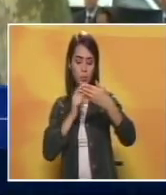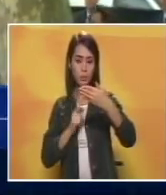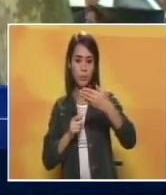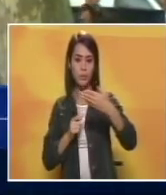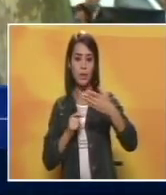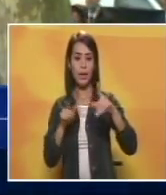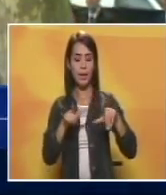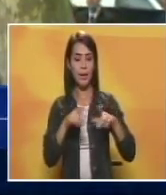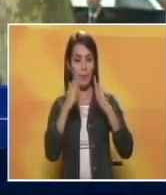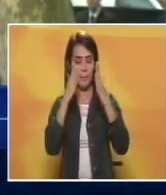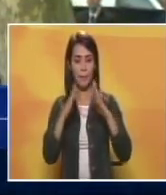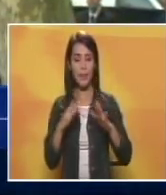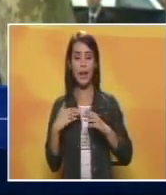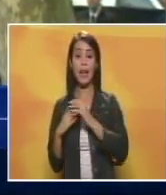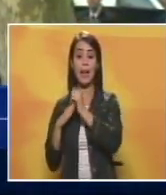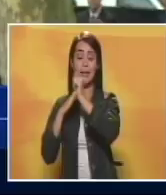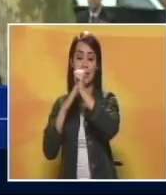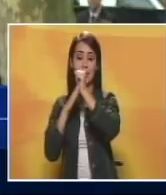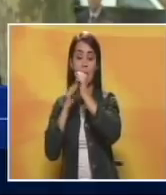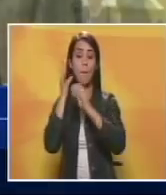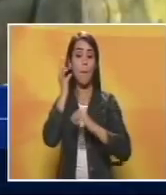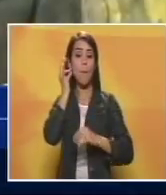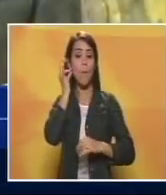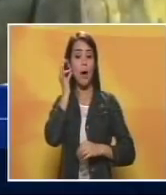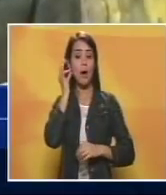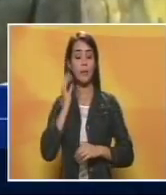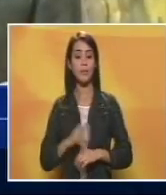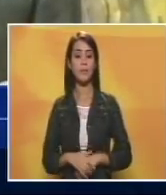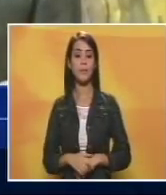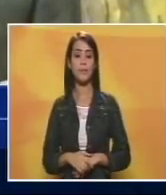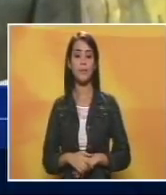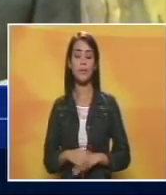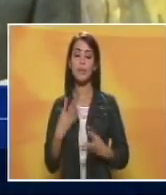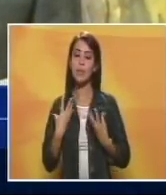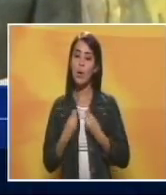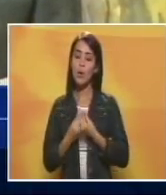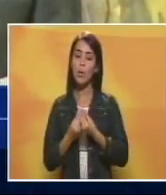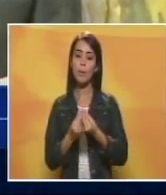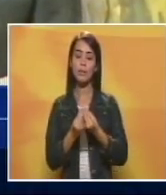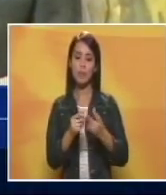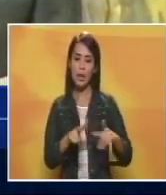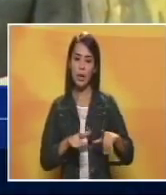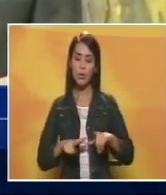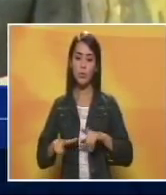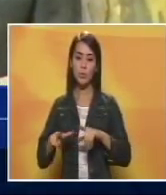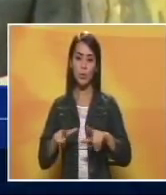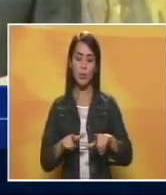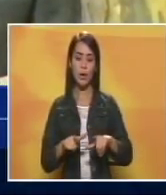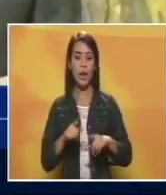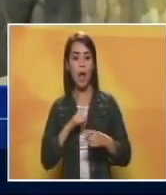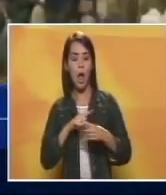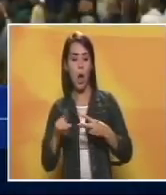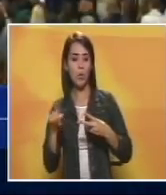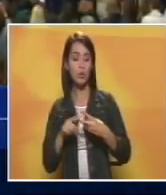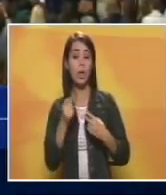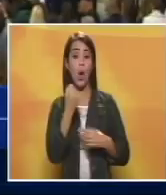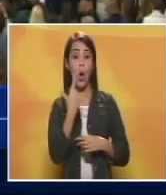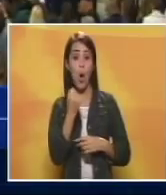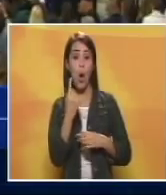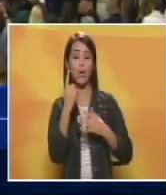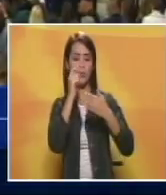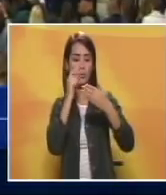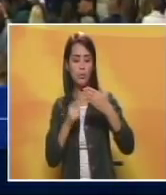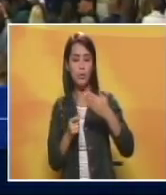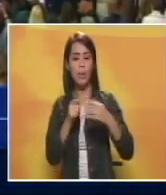del movimiento sufragista Milence Fawcett, quien acompañará junto al Palacio de Windsor a otras 11 estatuas de